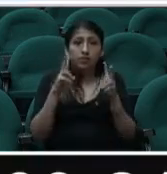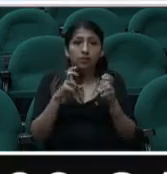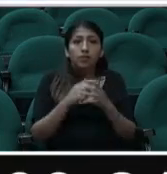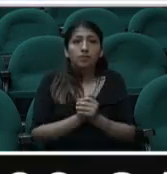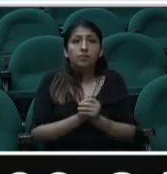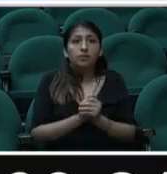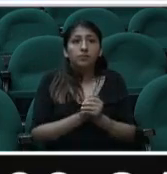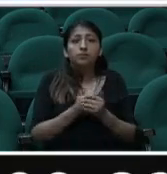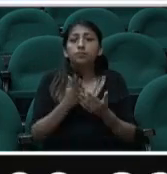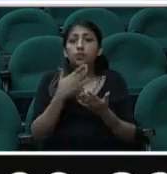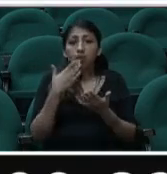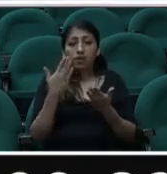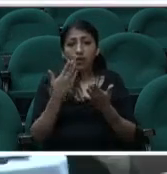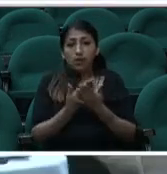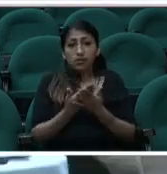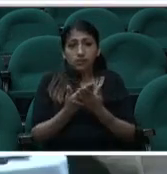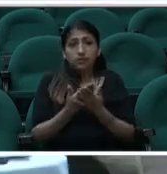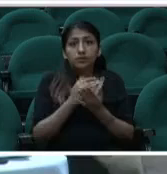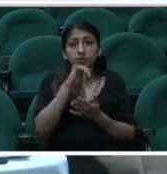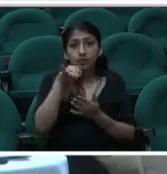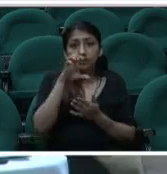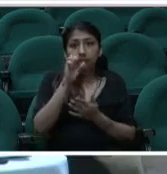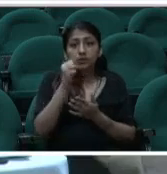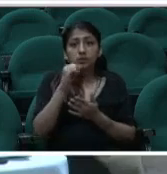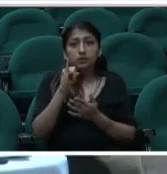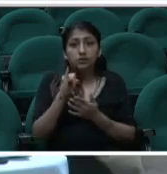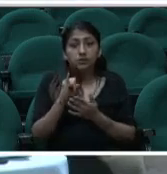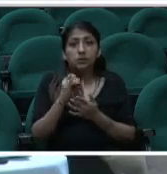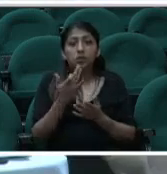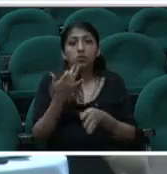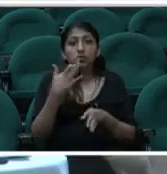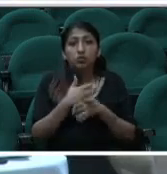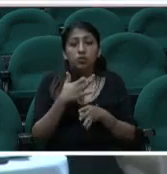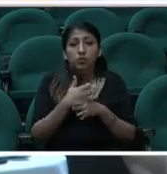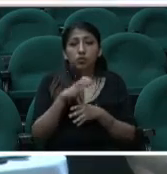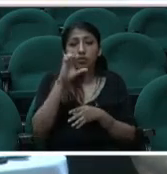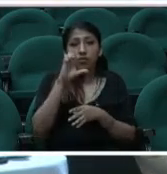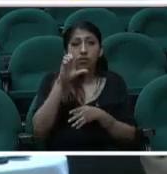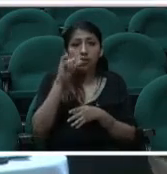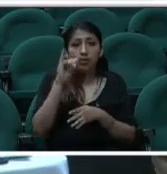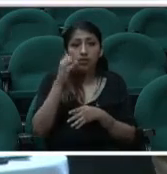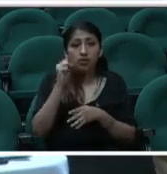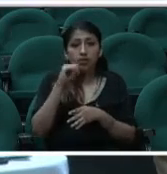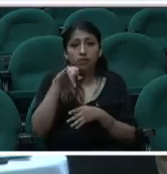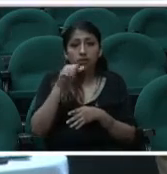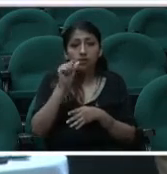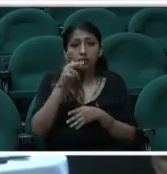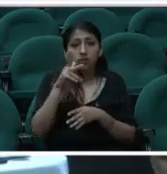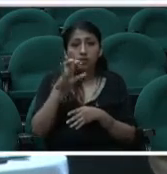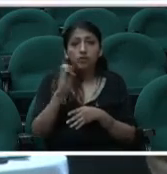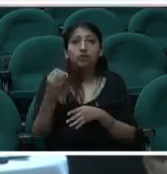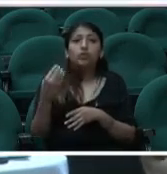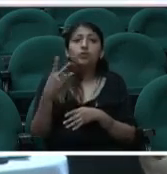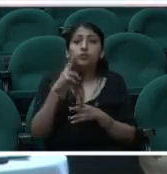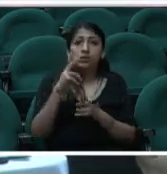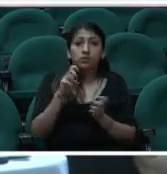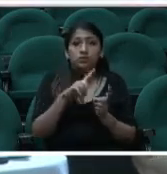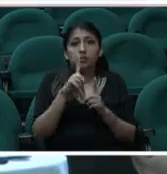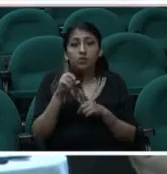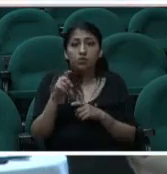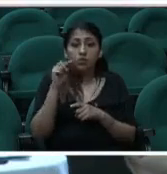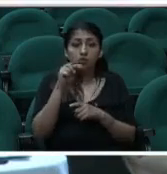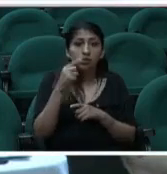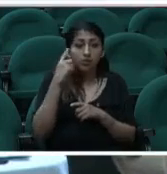tema muchas gracias a la candidata a jesse en helmand le toca el turno al candidato elías cachero la misma pregunta